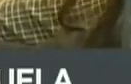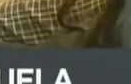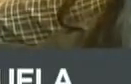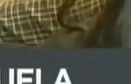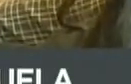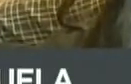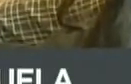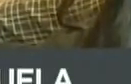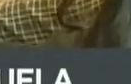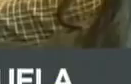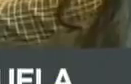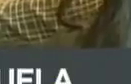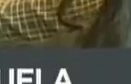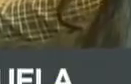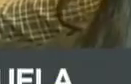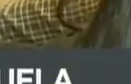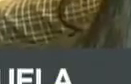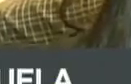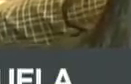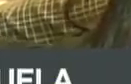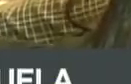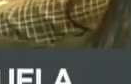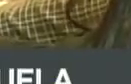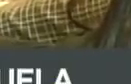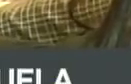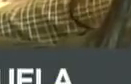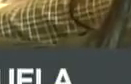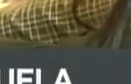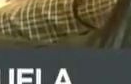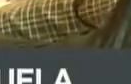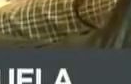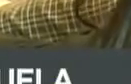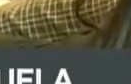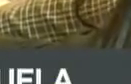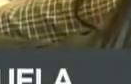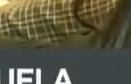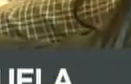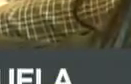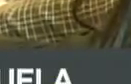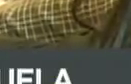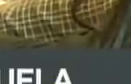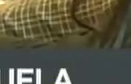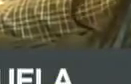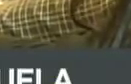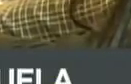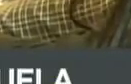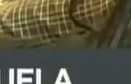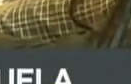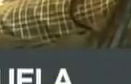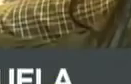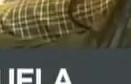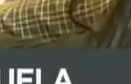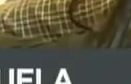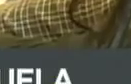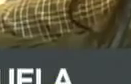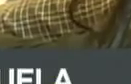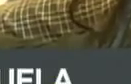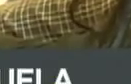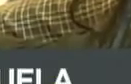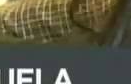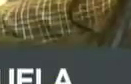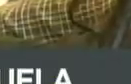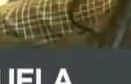trabajando en el país. No se pueden llevar su hotel, sus posadas para otras partes del mundo. Están aquí en Venezuela, pero además lo quieren hacer. Y